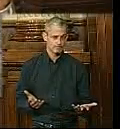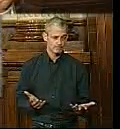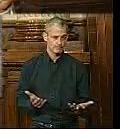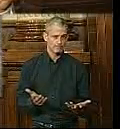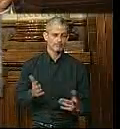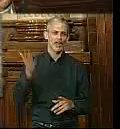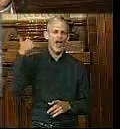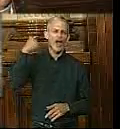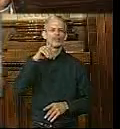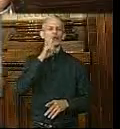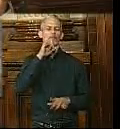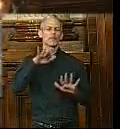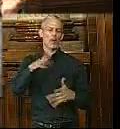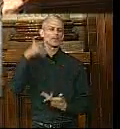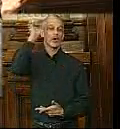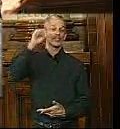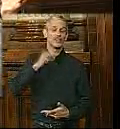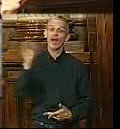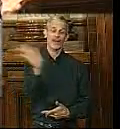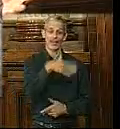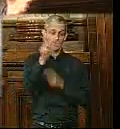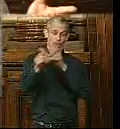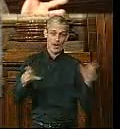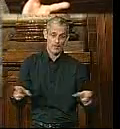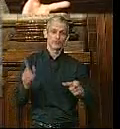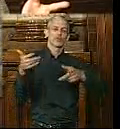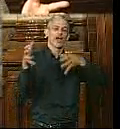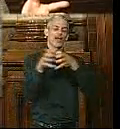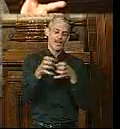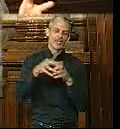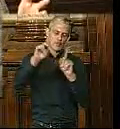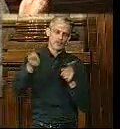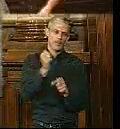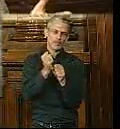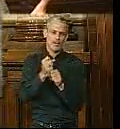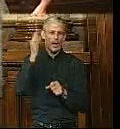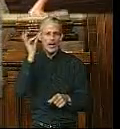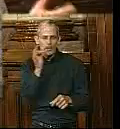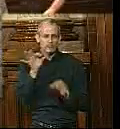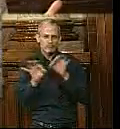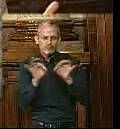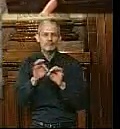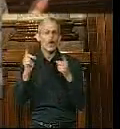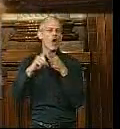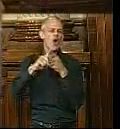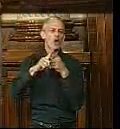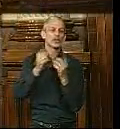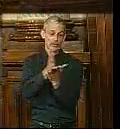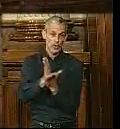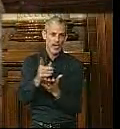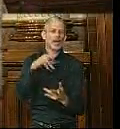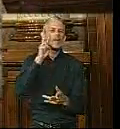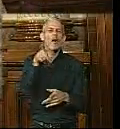Tal lo prometido, Silvana, y a toda la audiencia y el equipo de producción se ha contactado con Canales, que nos ha enviado su material. Vamos